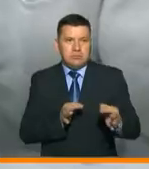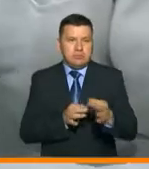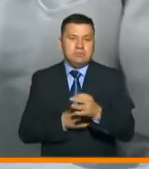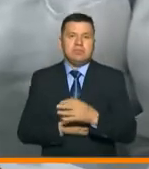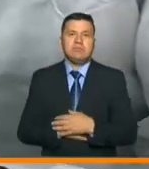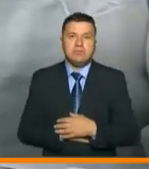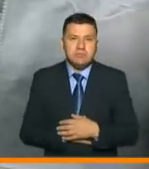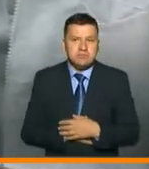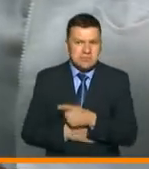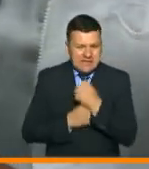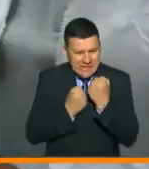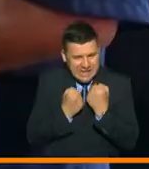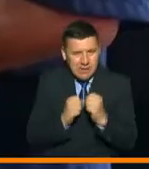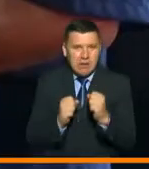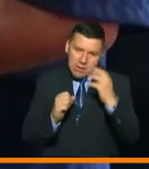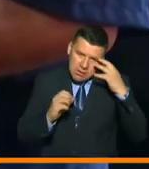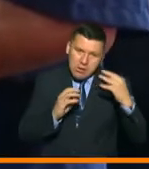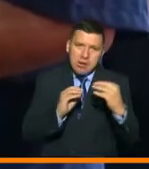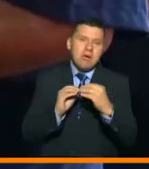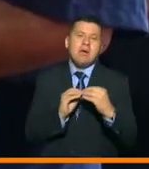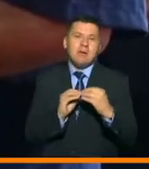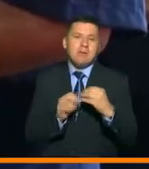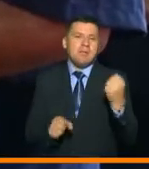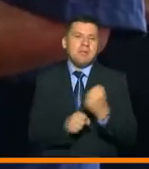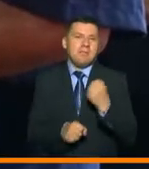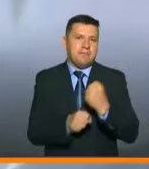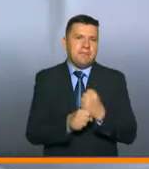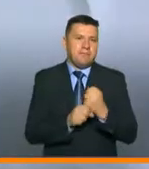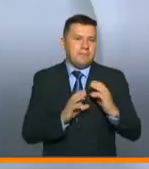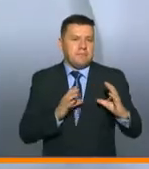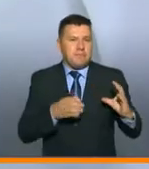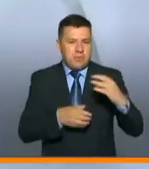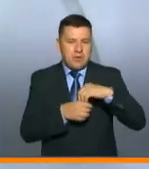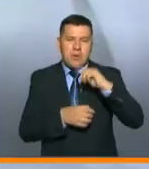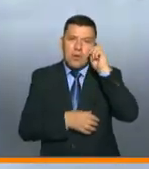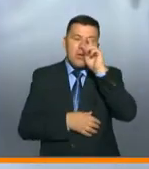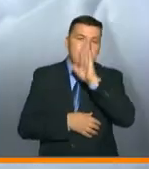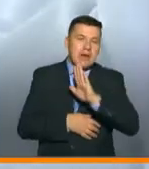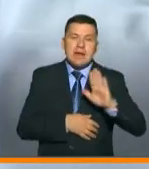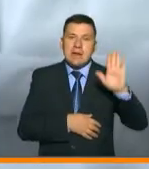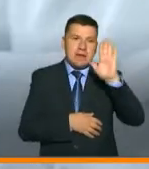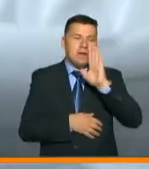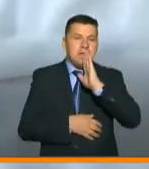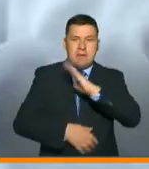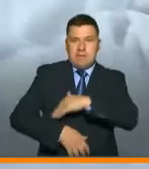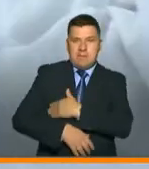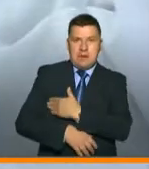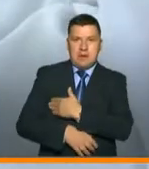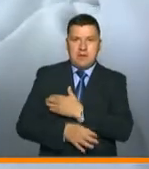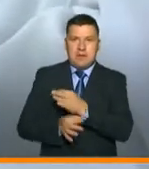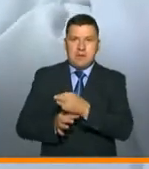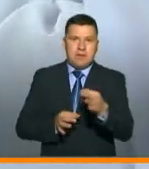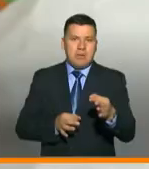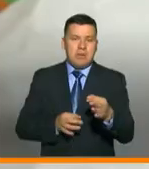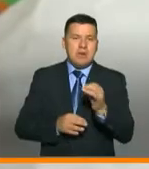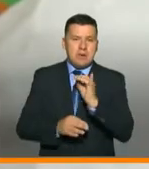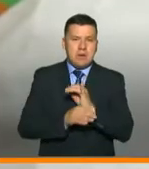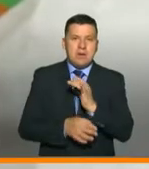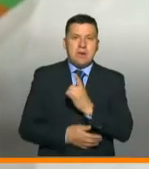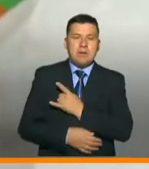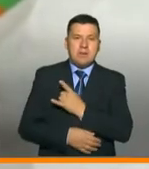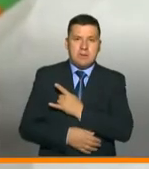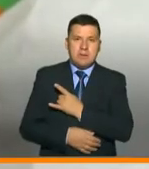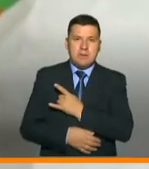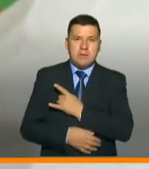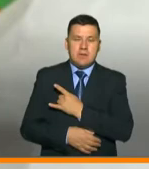insular. Este es el esfuerzo articulado, es el trabajo conjunto entre el Gobierno Nacional, administración administración municipal y la institución